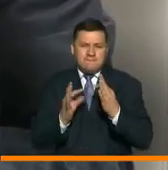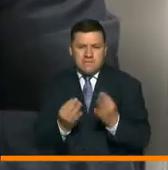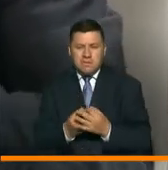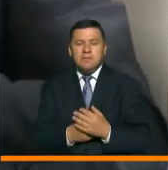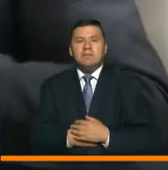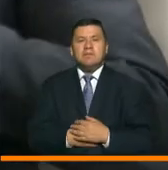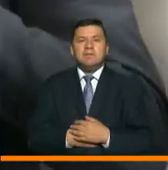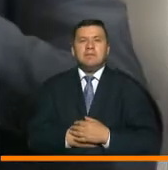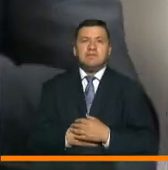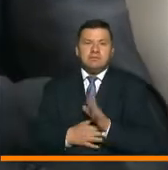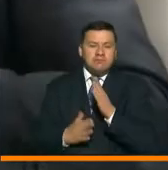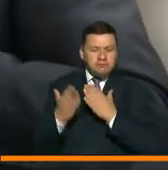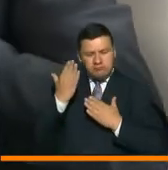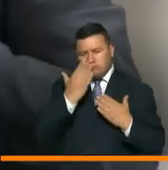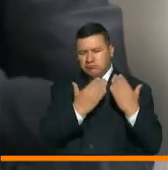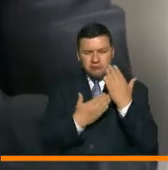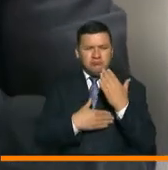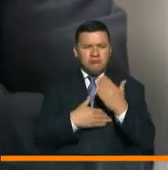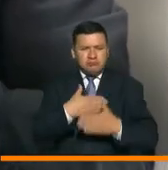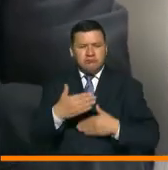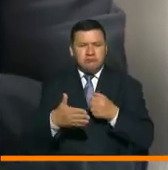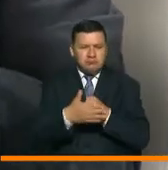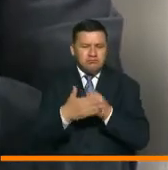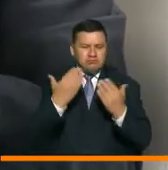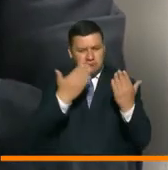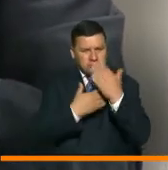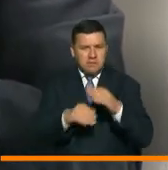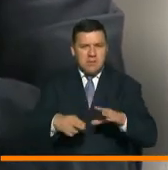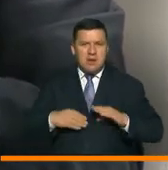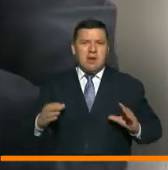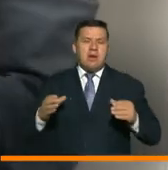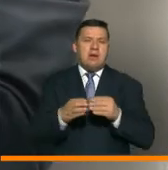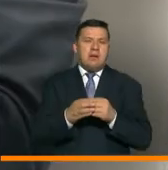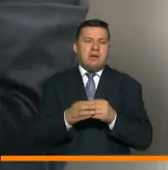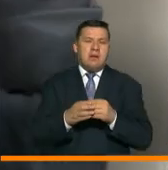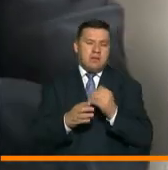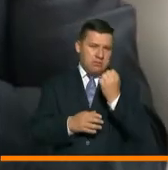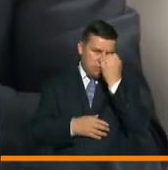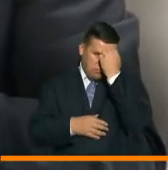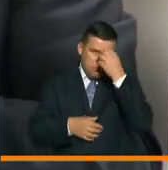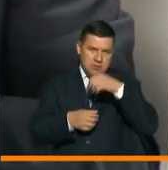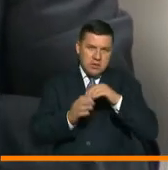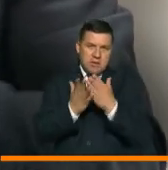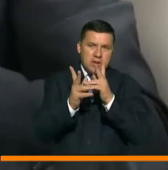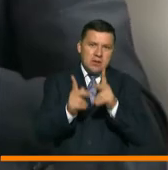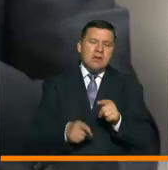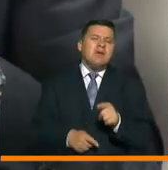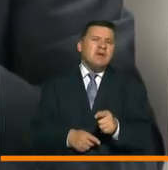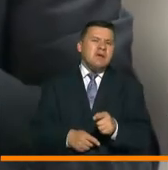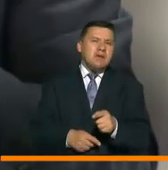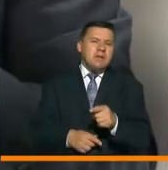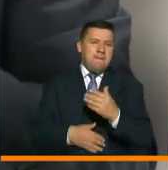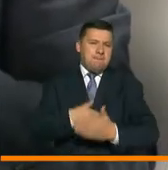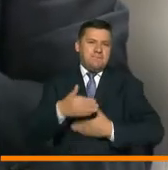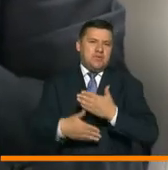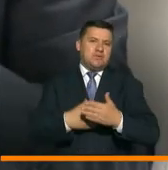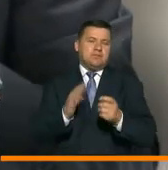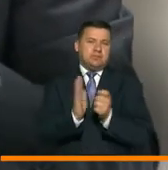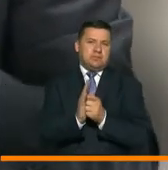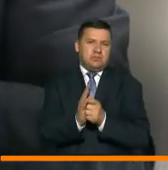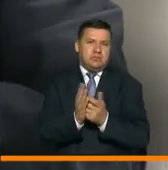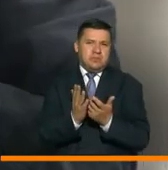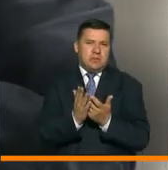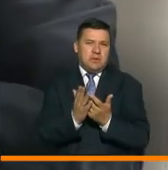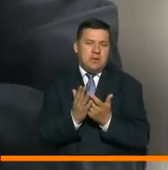familias. Y estamos evaluando constantemente la adaptación, tanto de docentes como de estudiantes, a este proceso